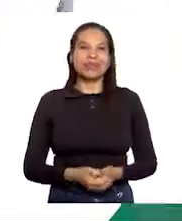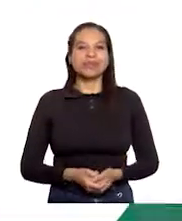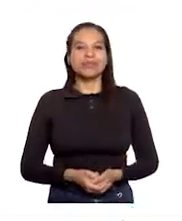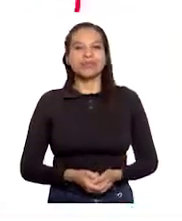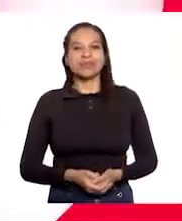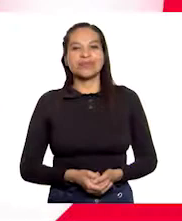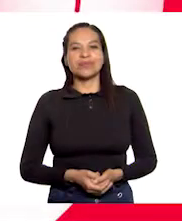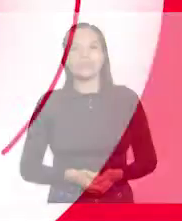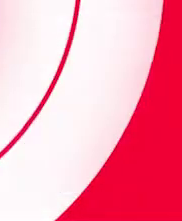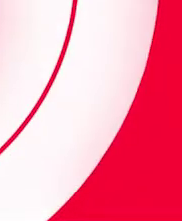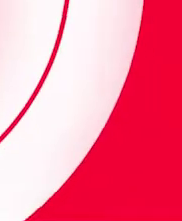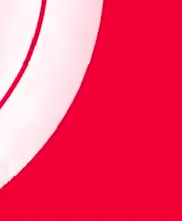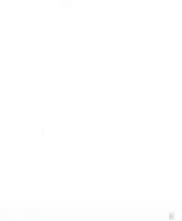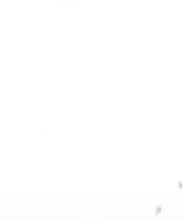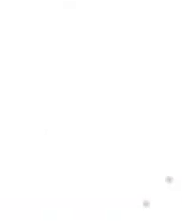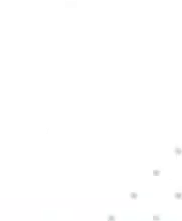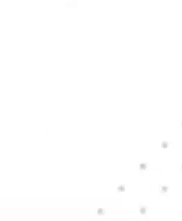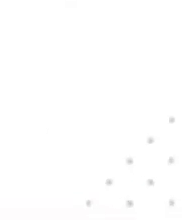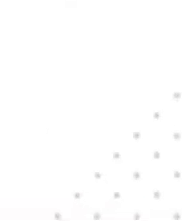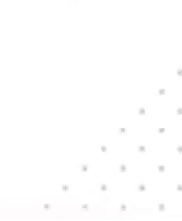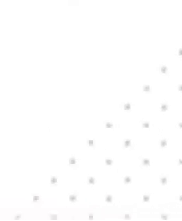¡Acompáñenos!